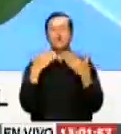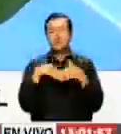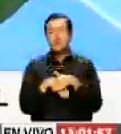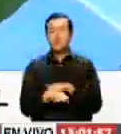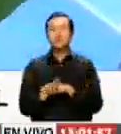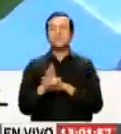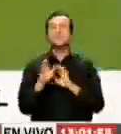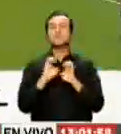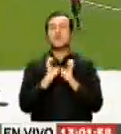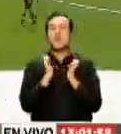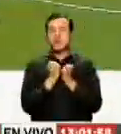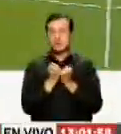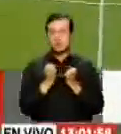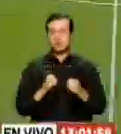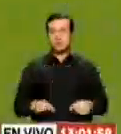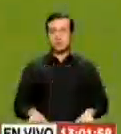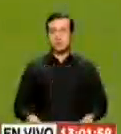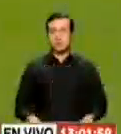dos partidos.